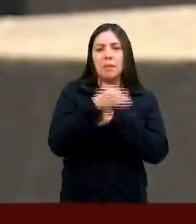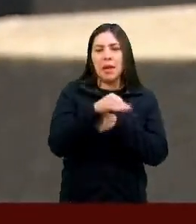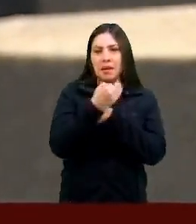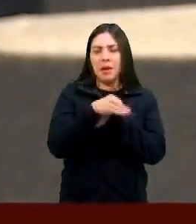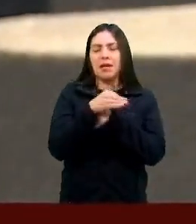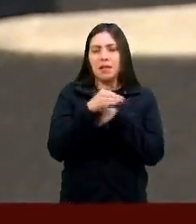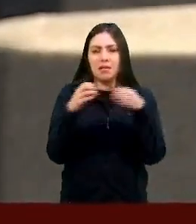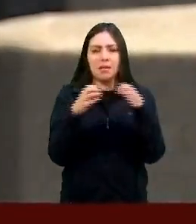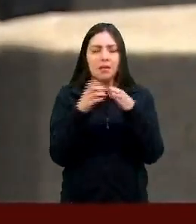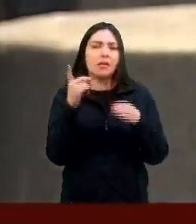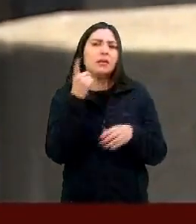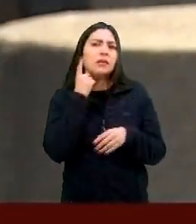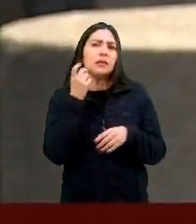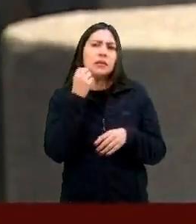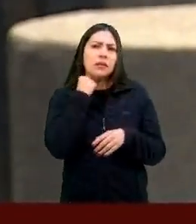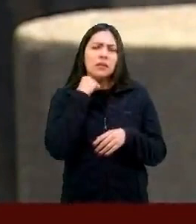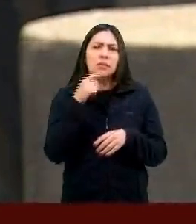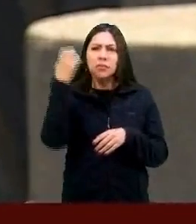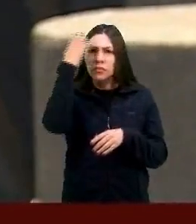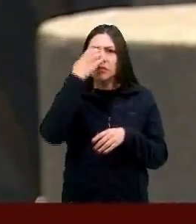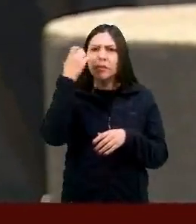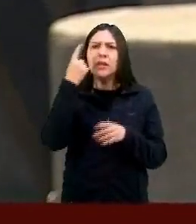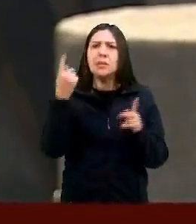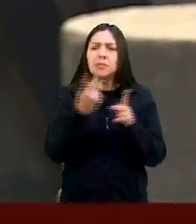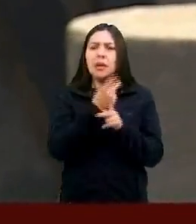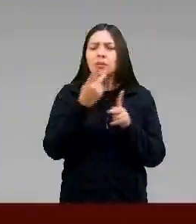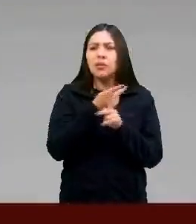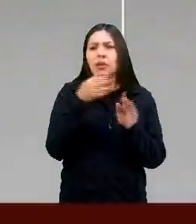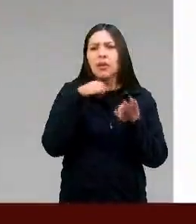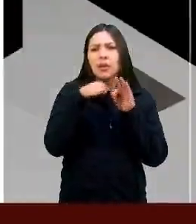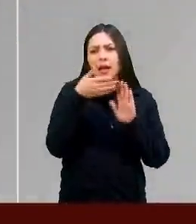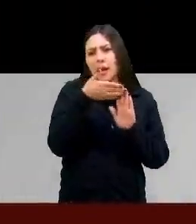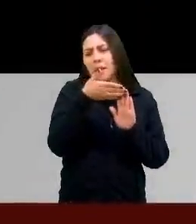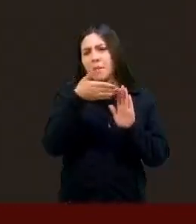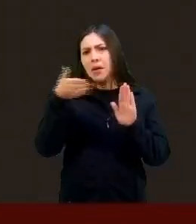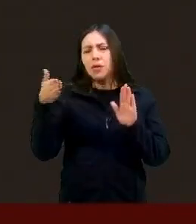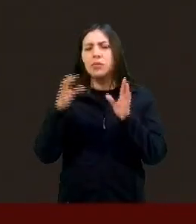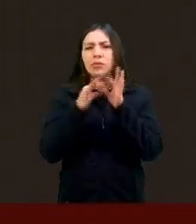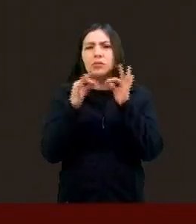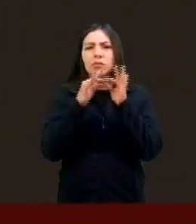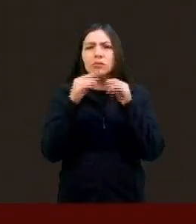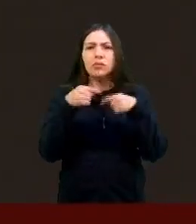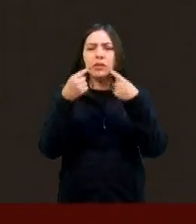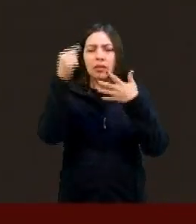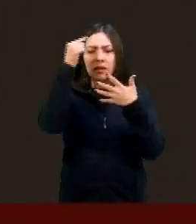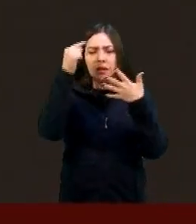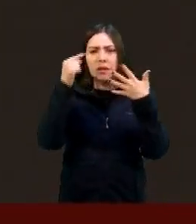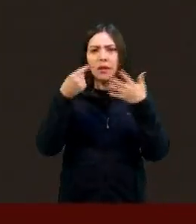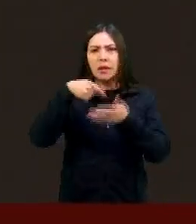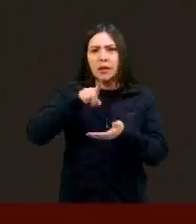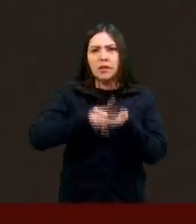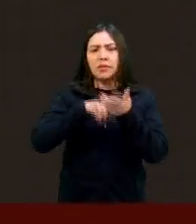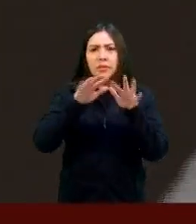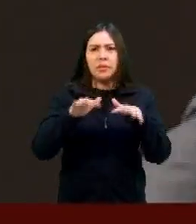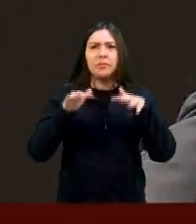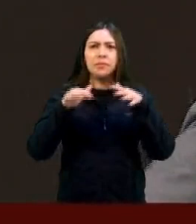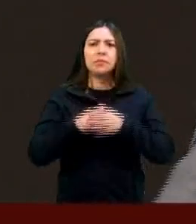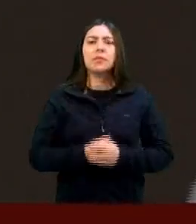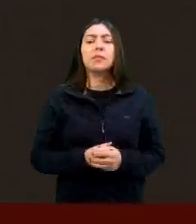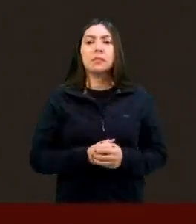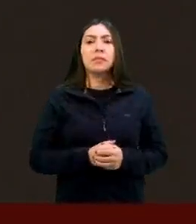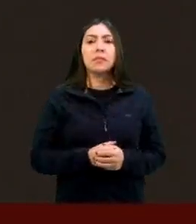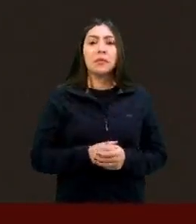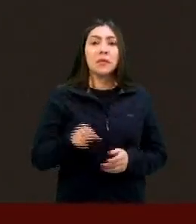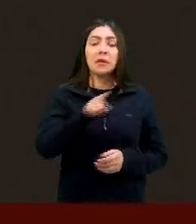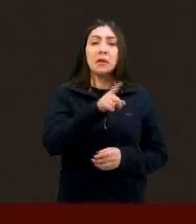periodo de receso detalló aspectos dentro del pleno y dicen que no lo necesitan y dicen que